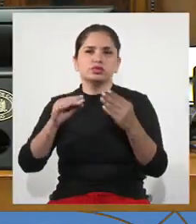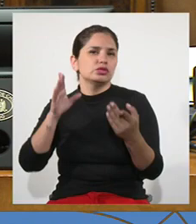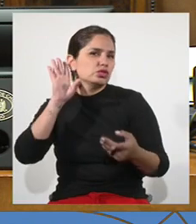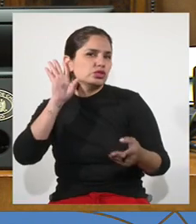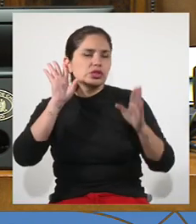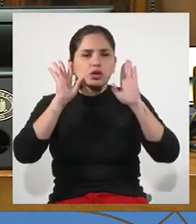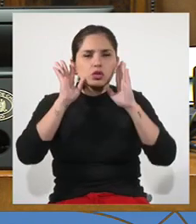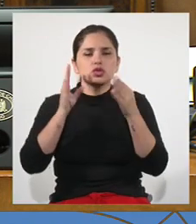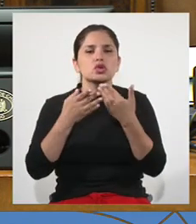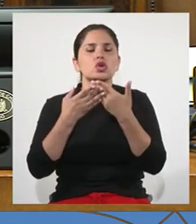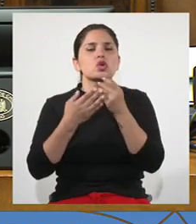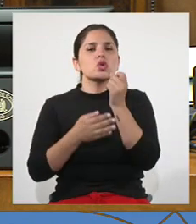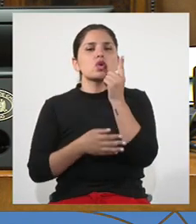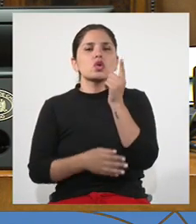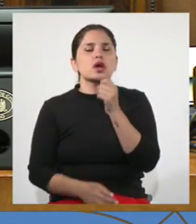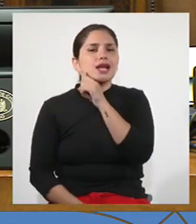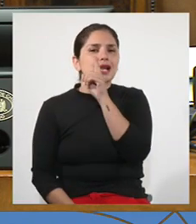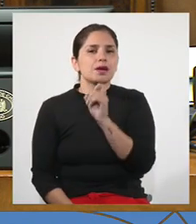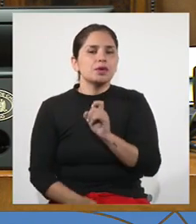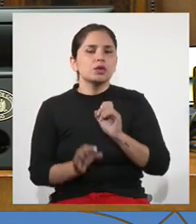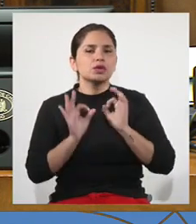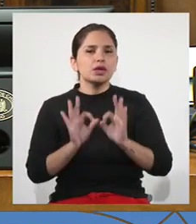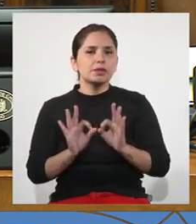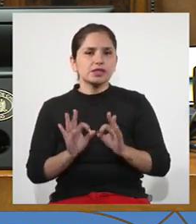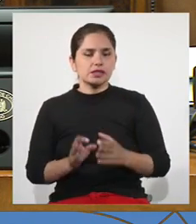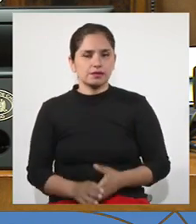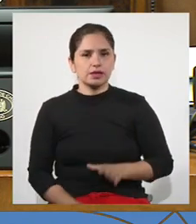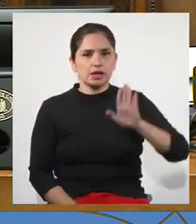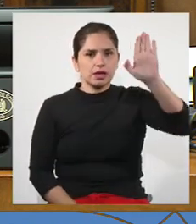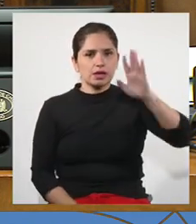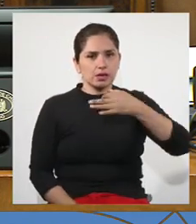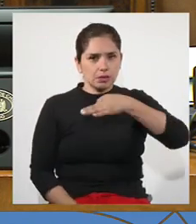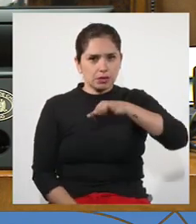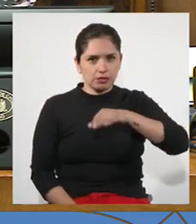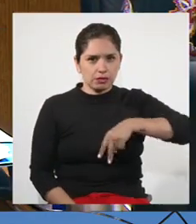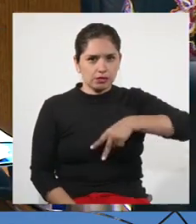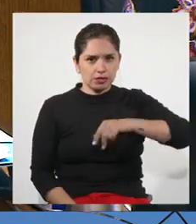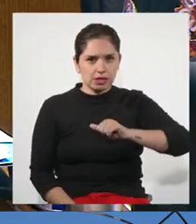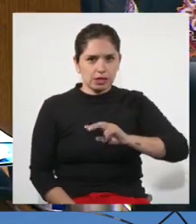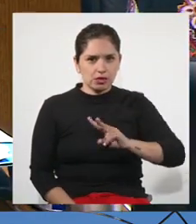consulta específica al Ejecutivo, senador Navarro? Y le doy la palabra para que la...